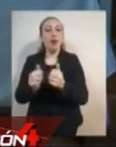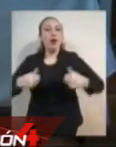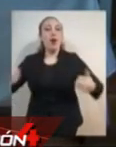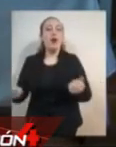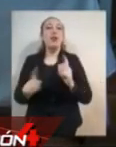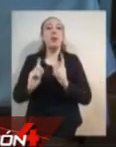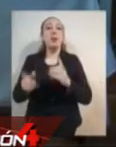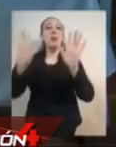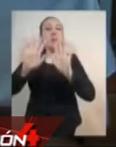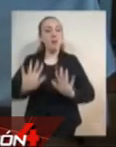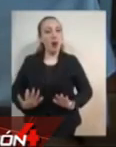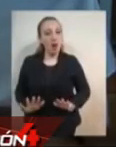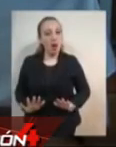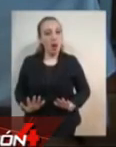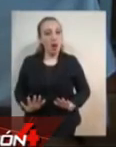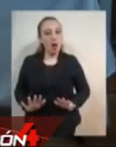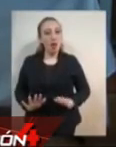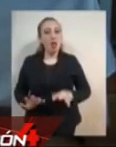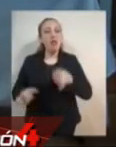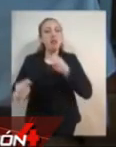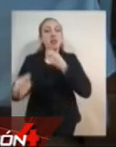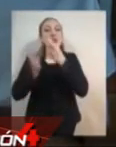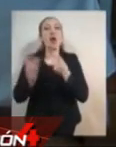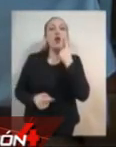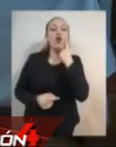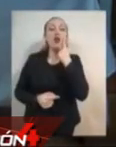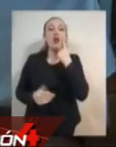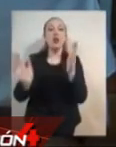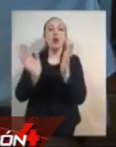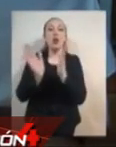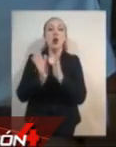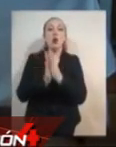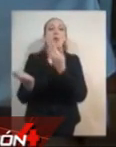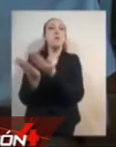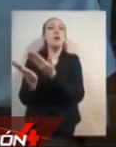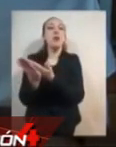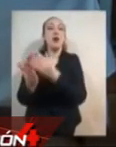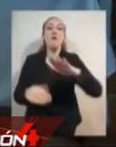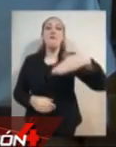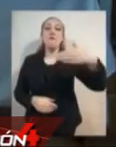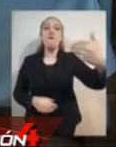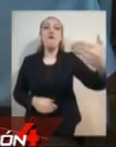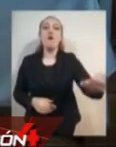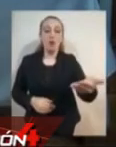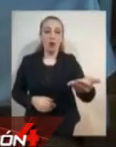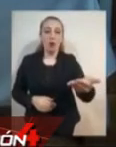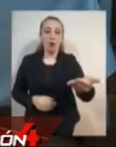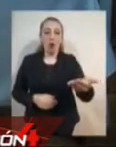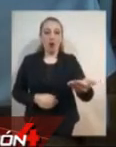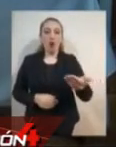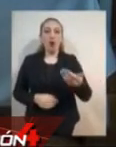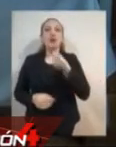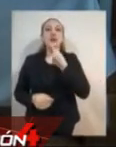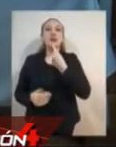ya preparando el diálogo con los intendentes, previendo un futuro próximo